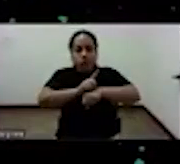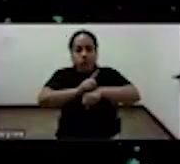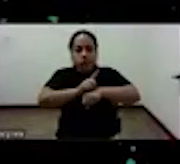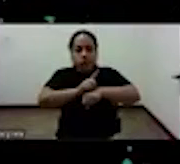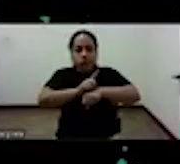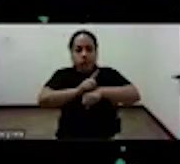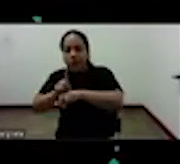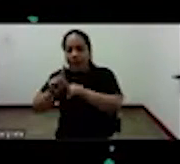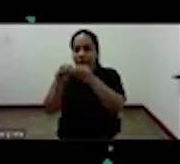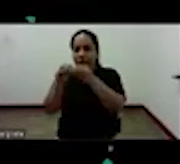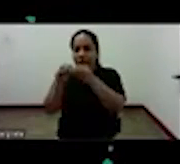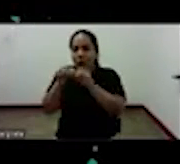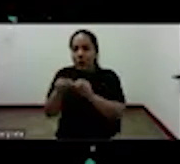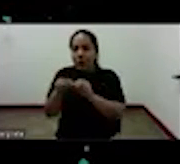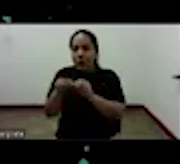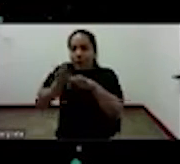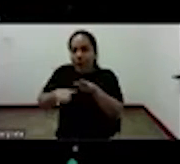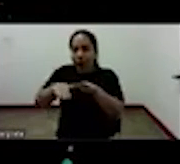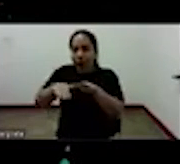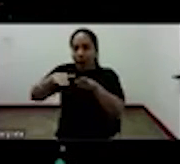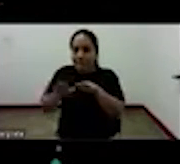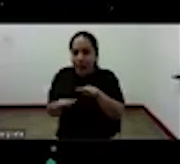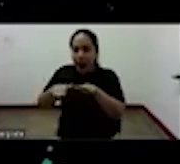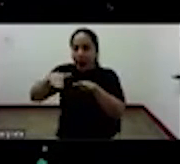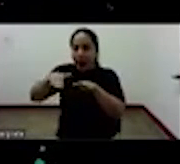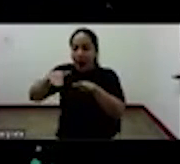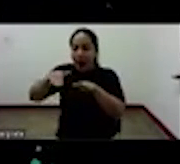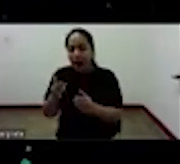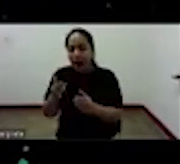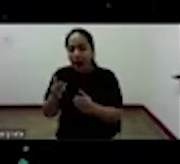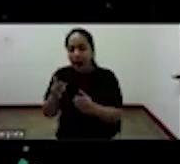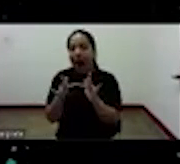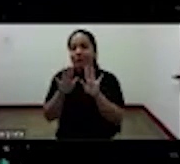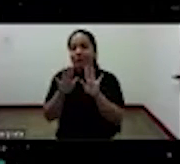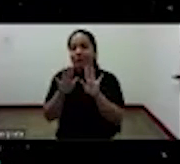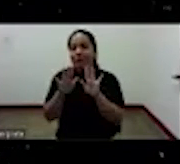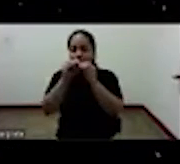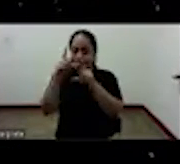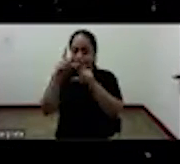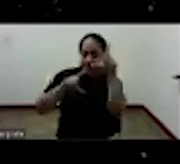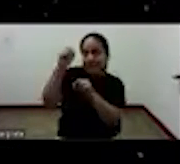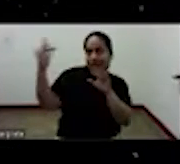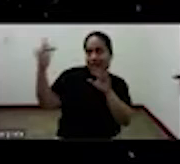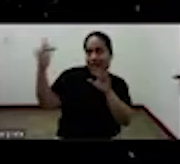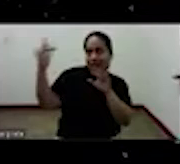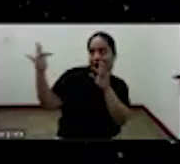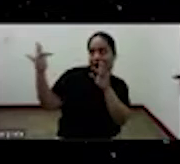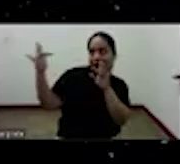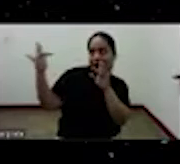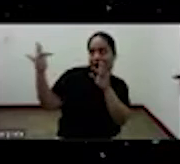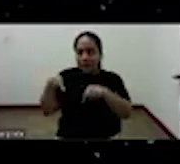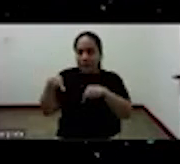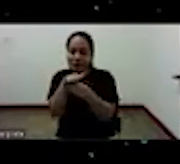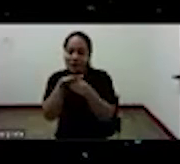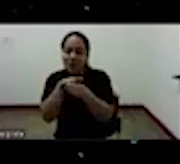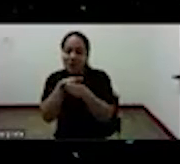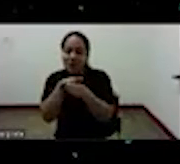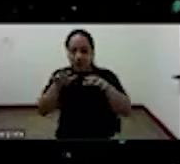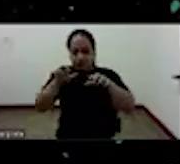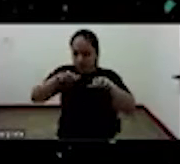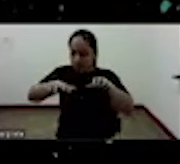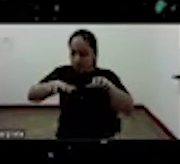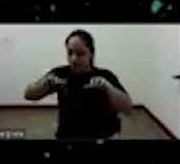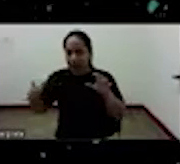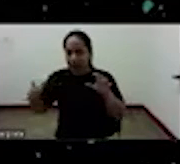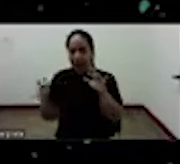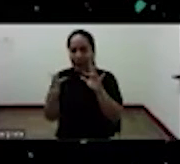su tempo, pues, acorde a la posición y a la estrella, la situación en el teclado, etc.